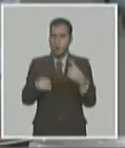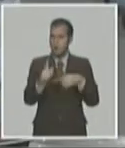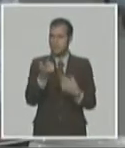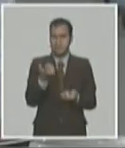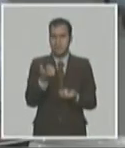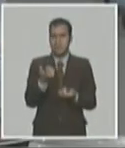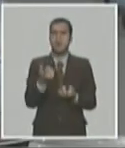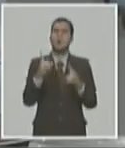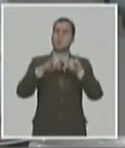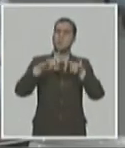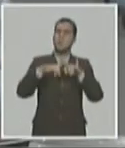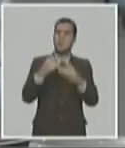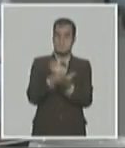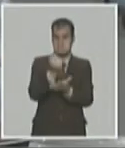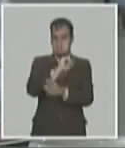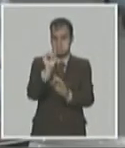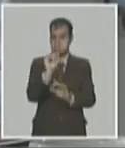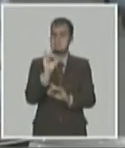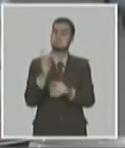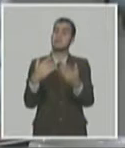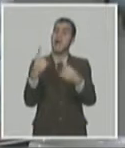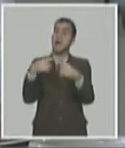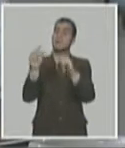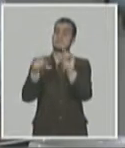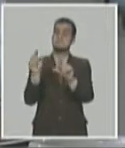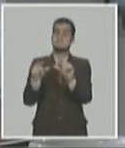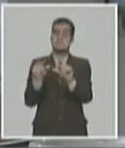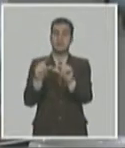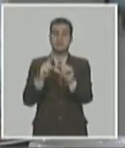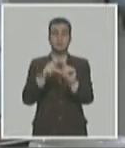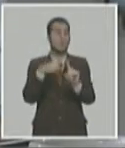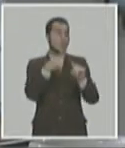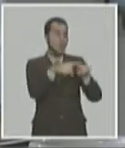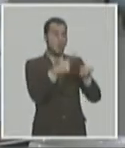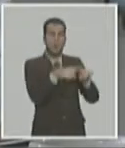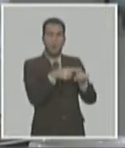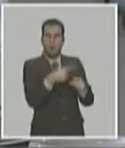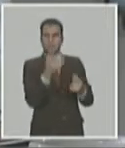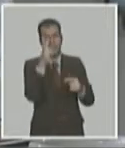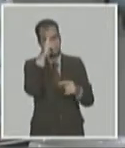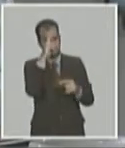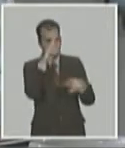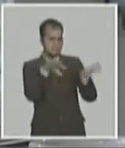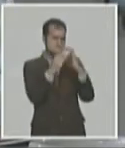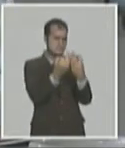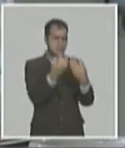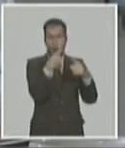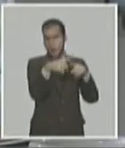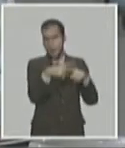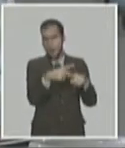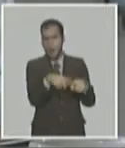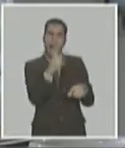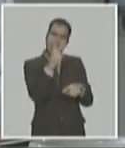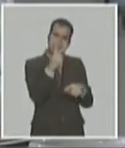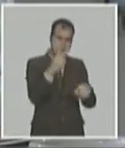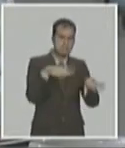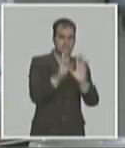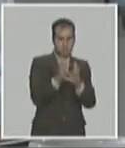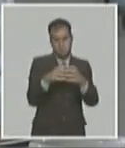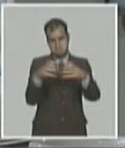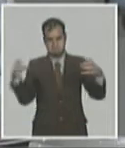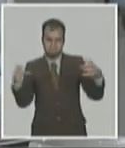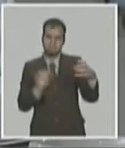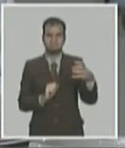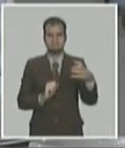general integral y también tenemos especialistas vía directa de medicina interna y el resto de la especialidad en correspondencia con las necesidades de cada uno de